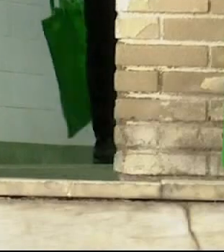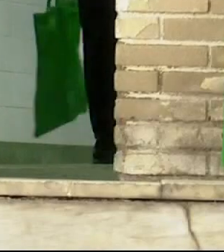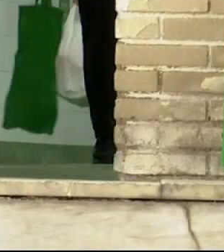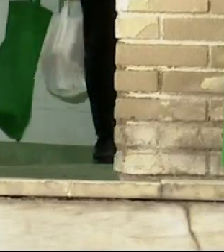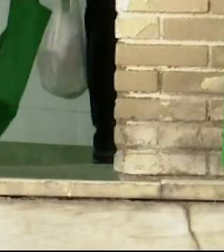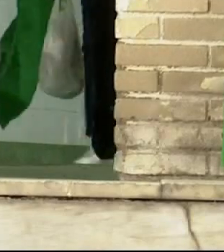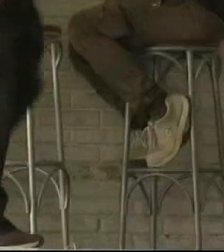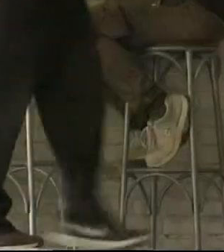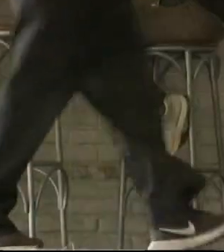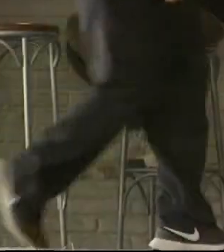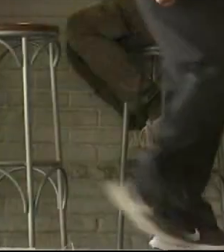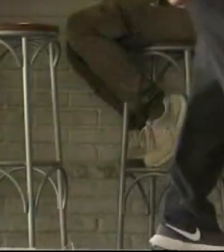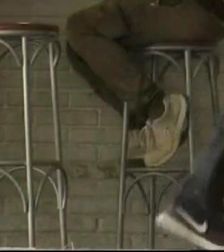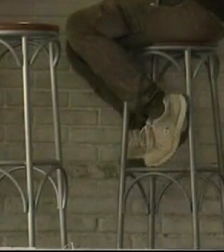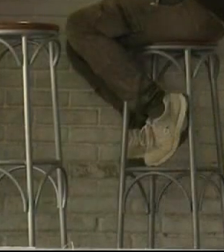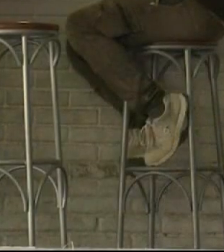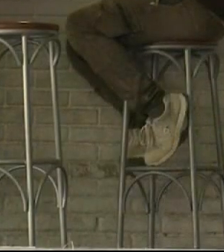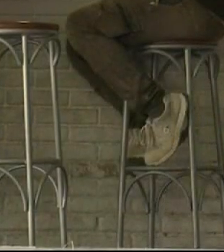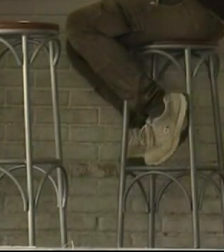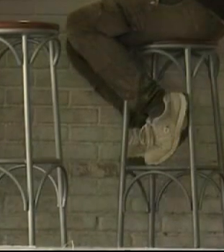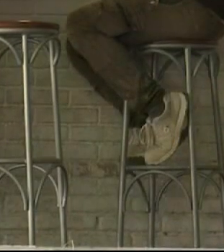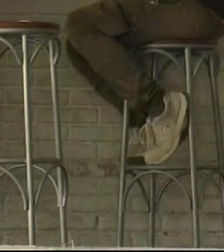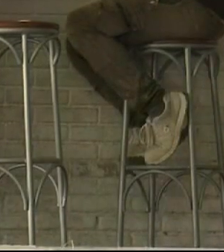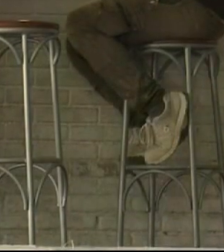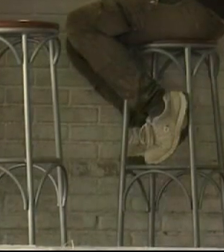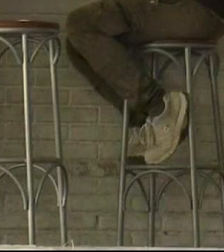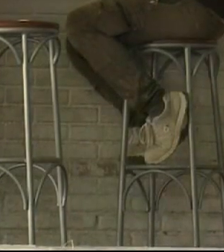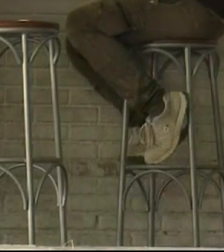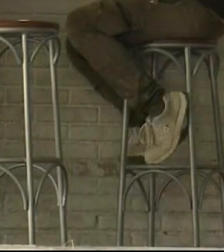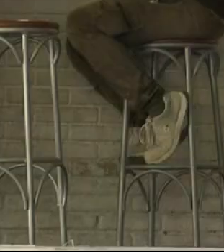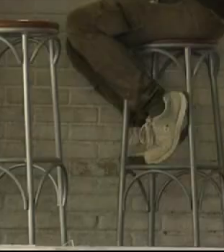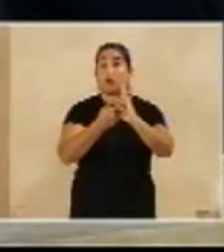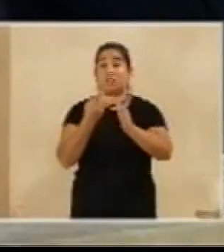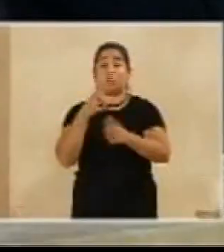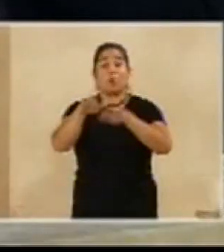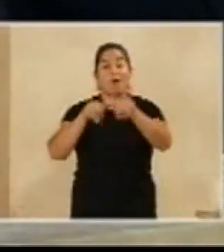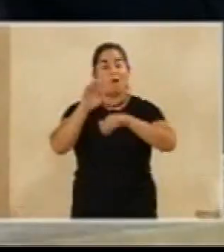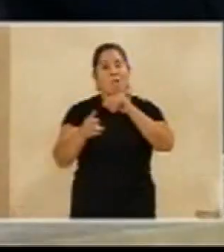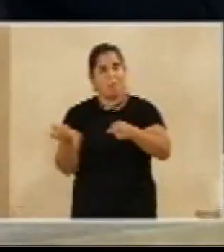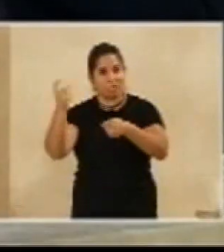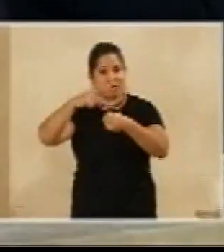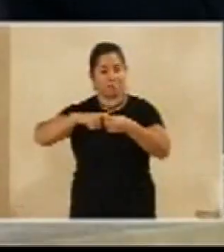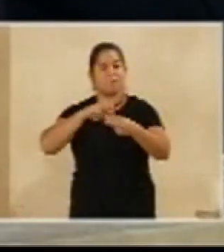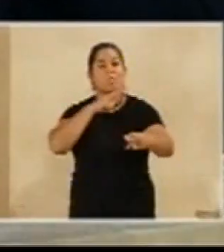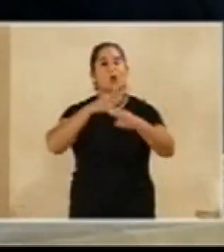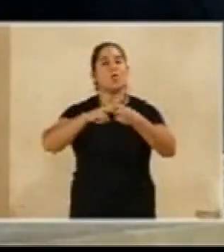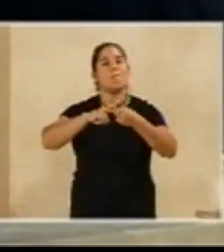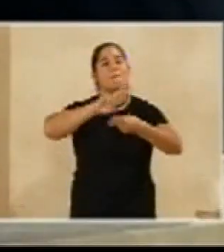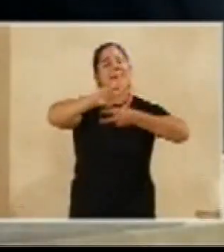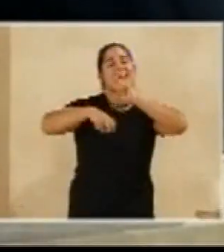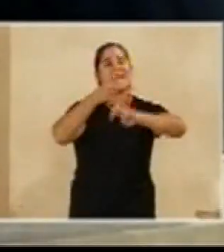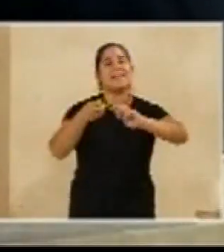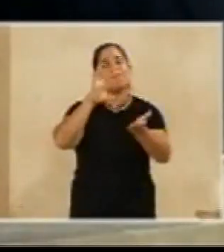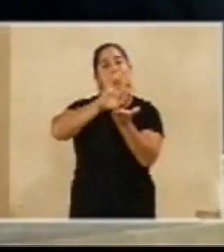costará 1.174.000 euros. El proyecto que participa en la convocatoria se denomina Reactivación del Mercado de Los